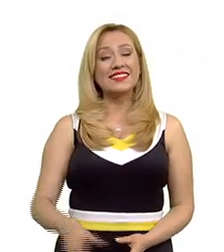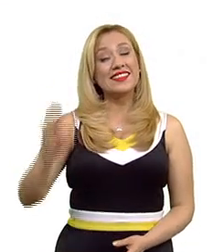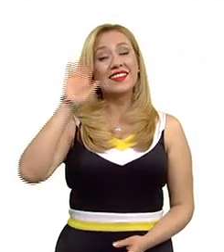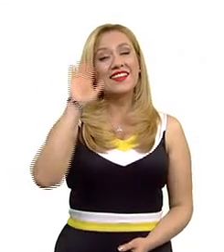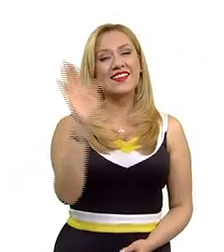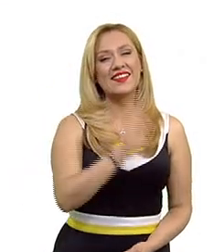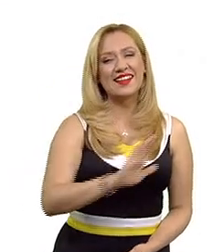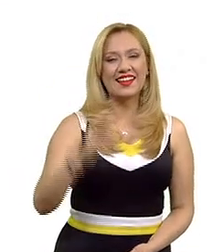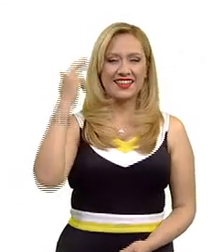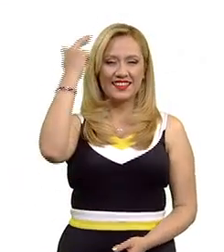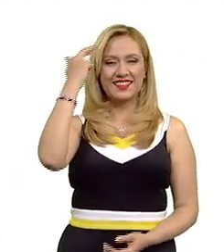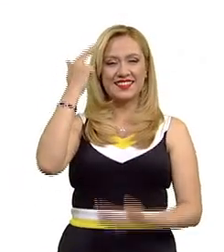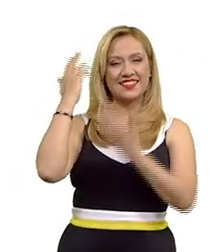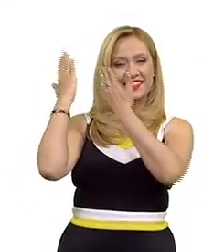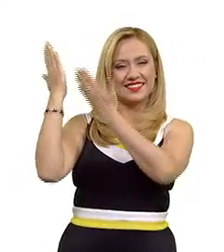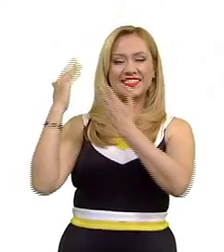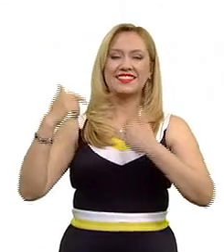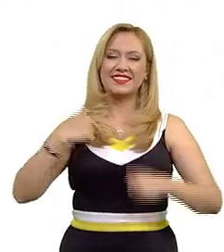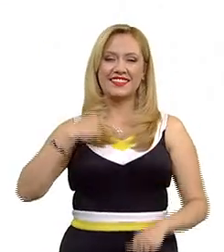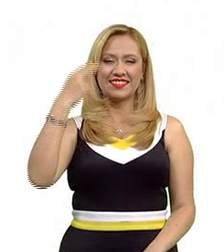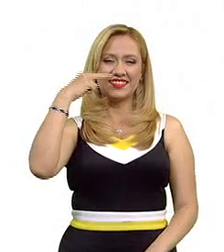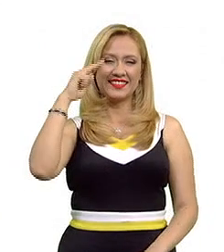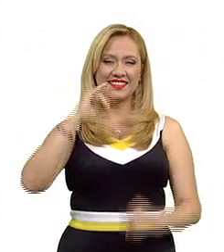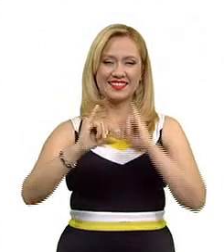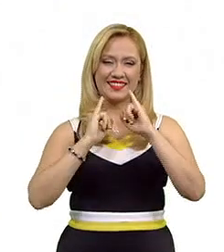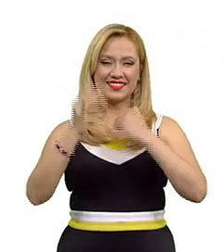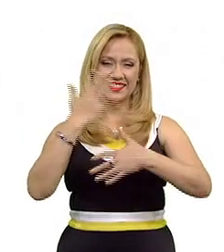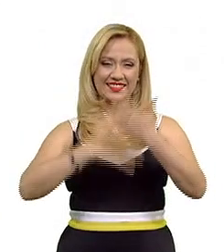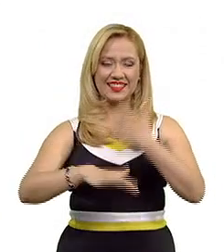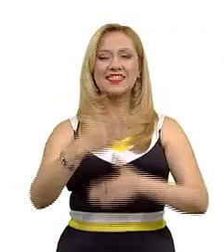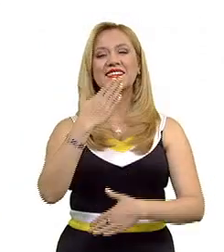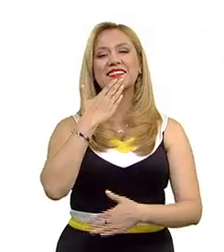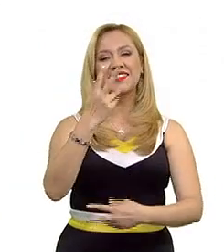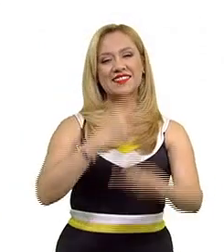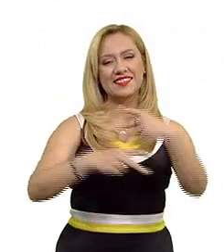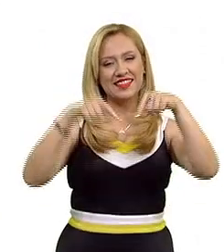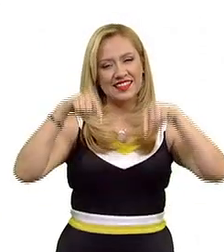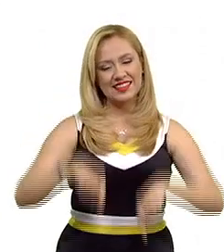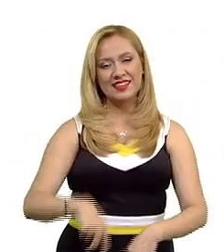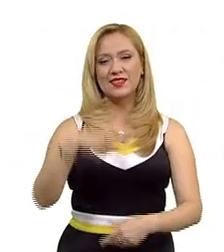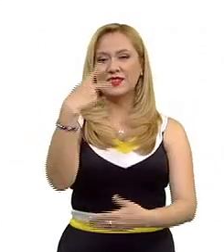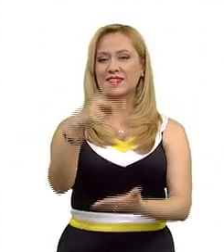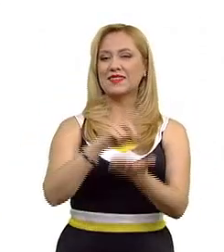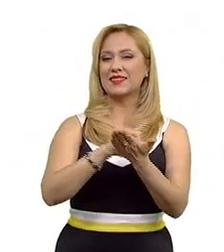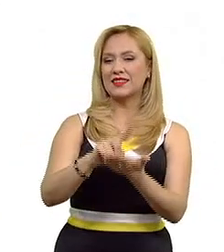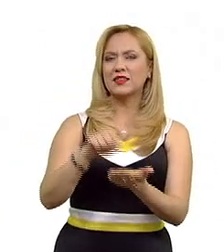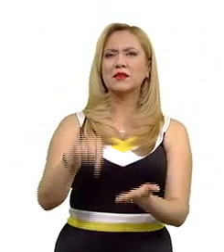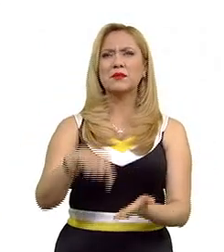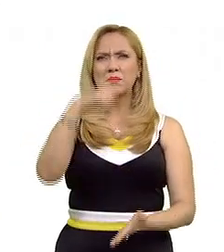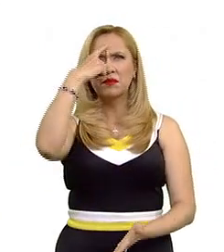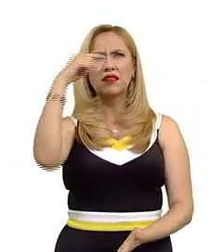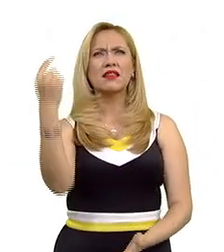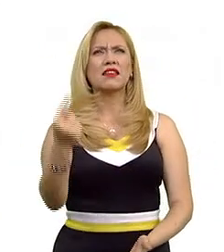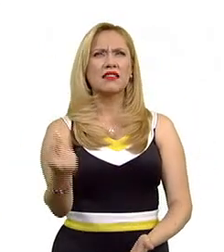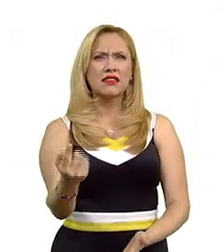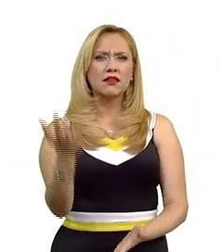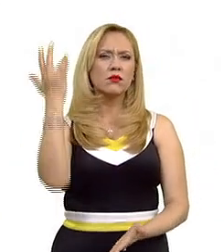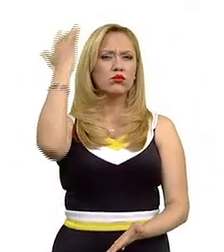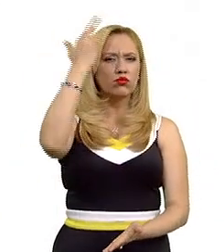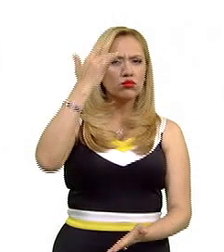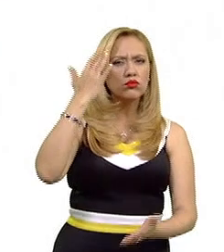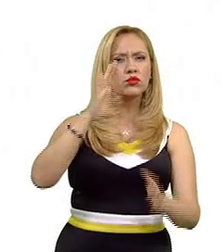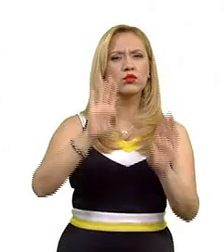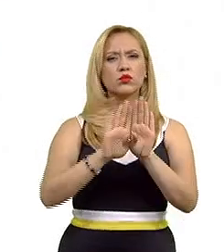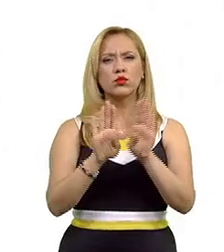Hola, ¿qué tal? Les saluda Roberto Niembro y le doy la más cordial bienvenida a su programa Tus Derechos, un espacio destinado a la difusión y reflexión sobre la cultura de